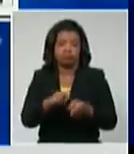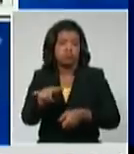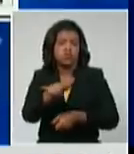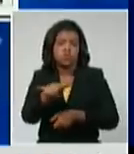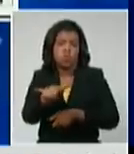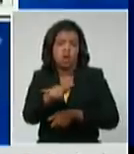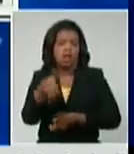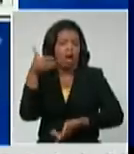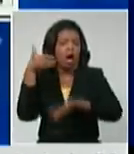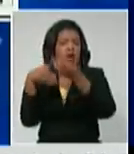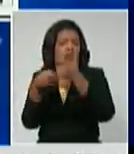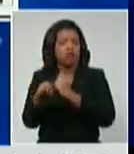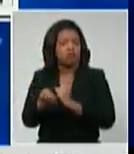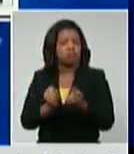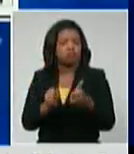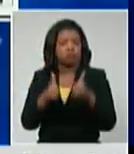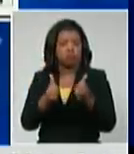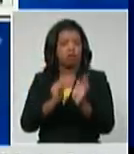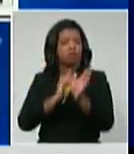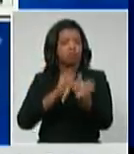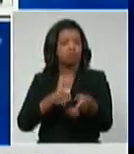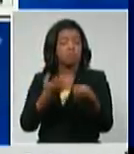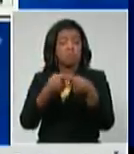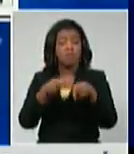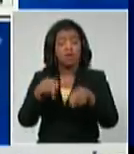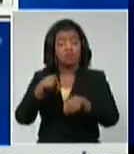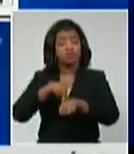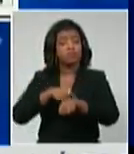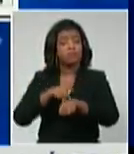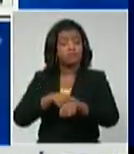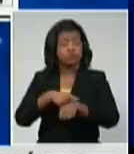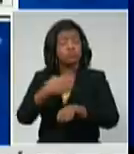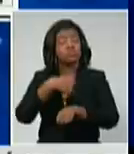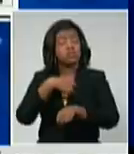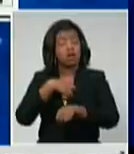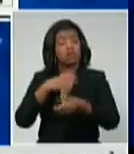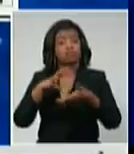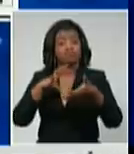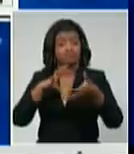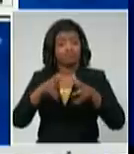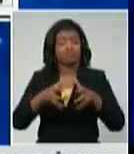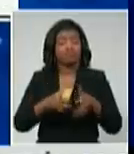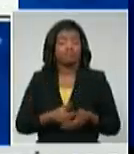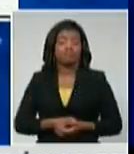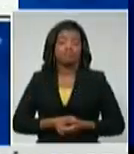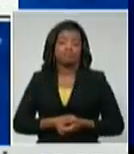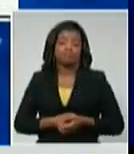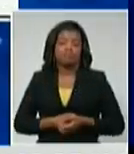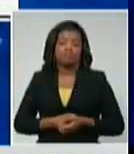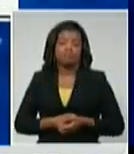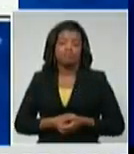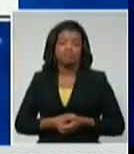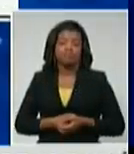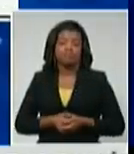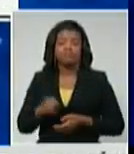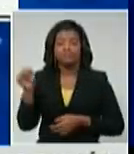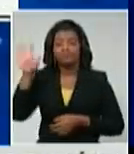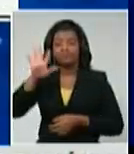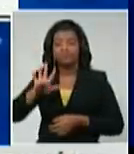ocasiones, pero que hasta este momento tiene la mayor complejidad. Seguimos y nos vamos a Santi